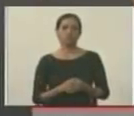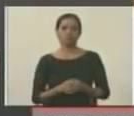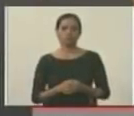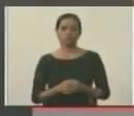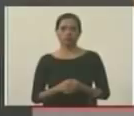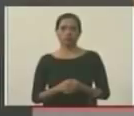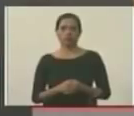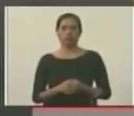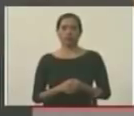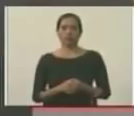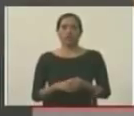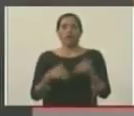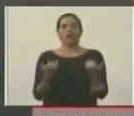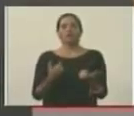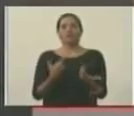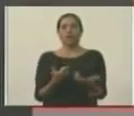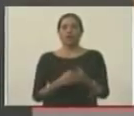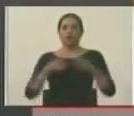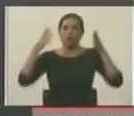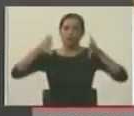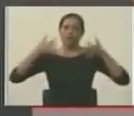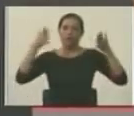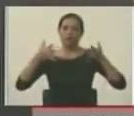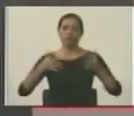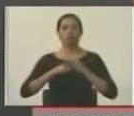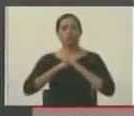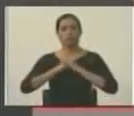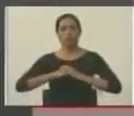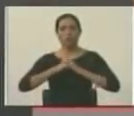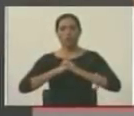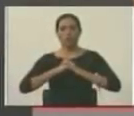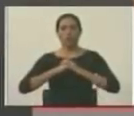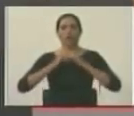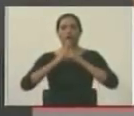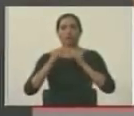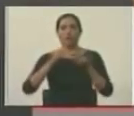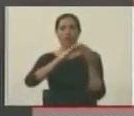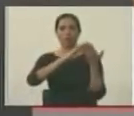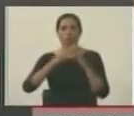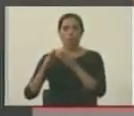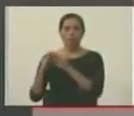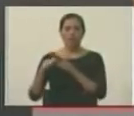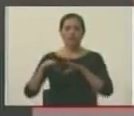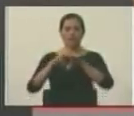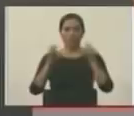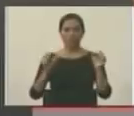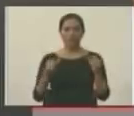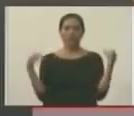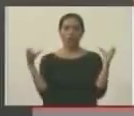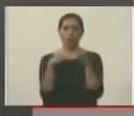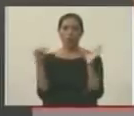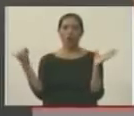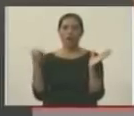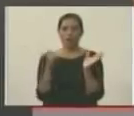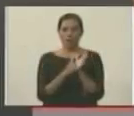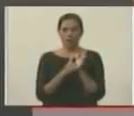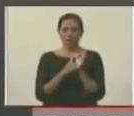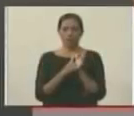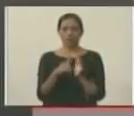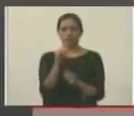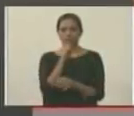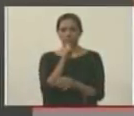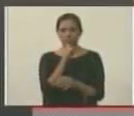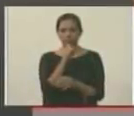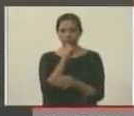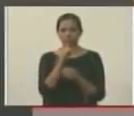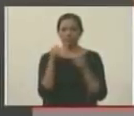Hoy se ha dado la orientación y yo ruego a todas las comunidades educativas a través de los grupos de WhatsApp informar bien,